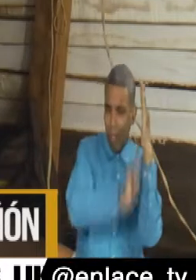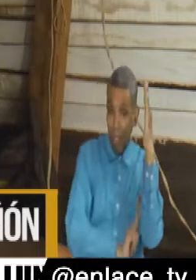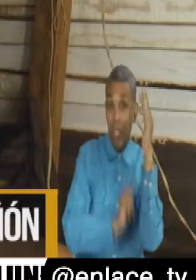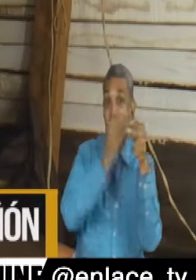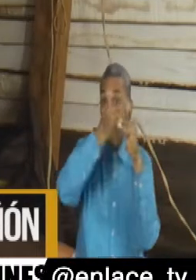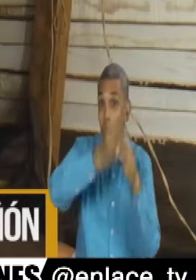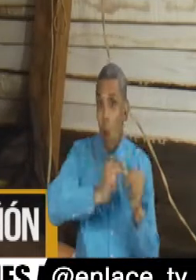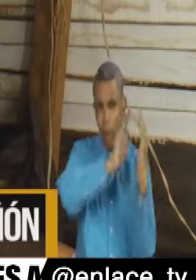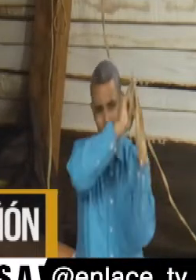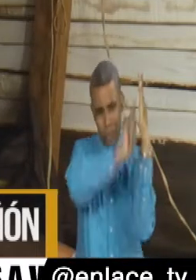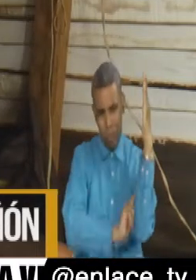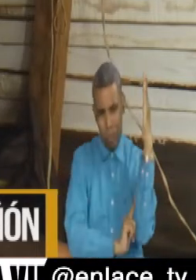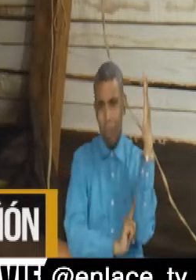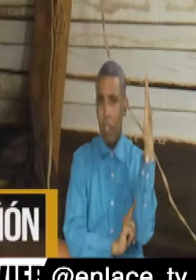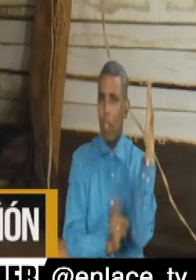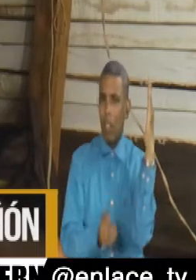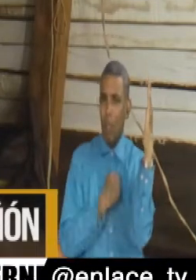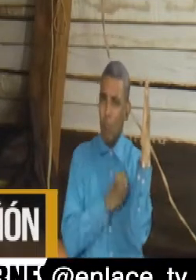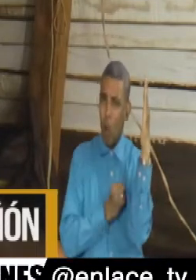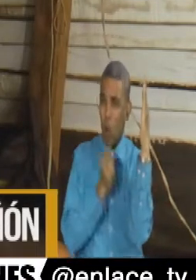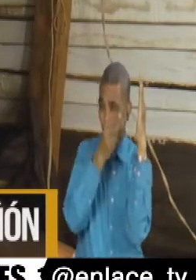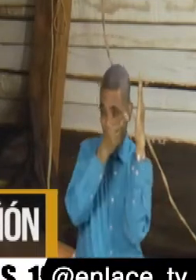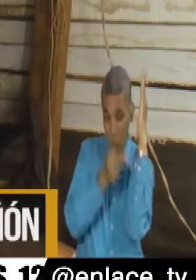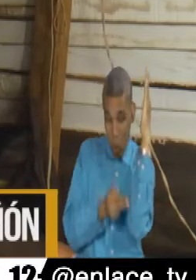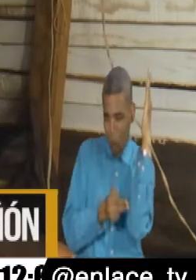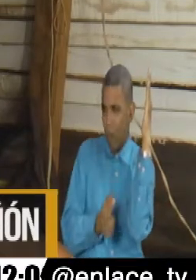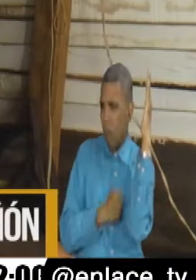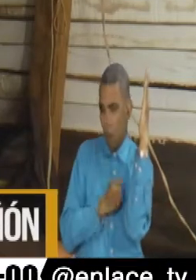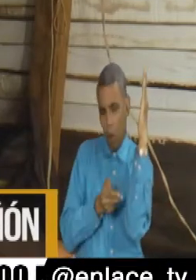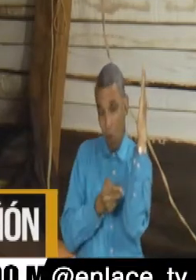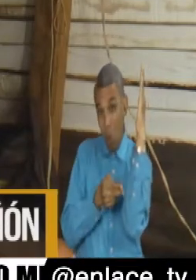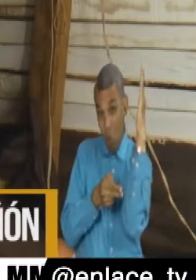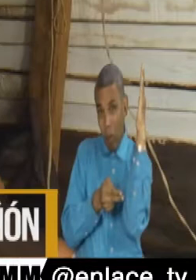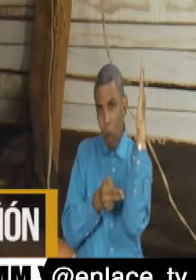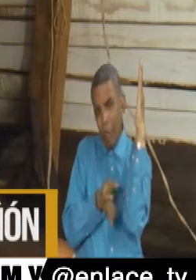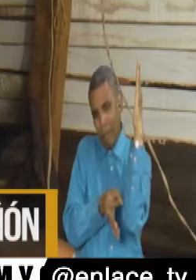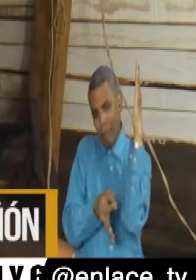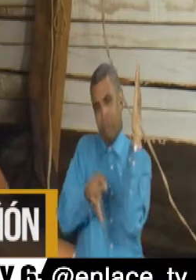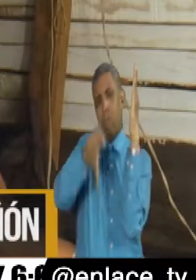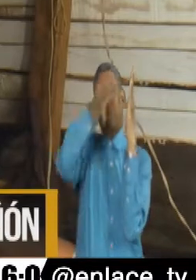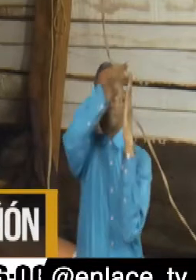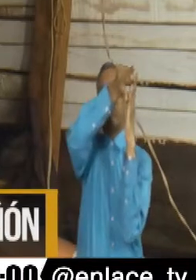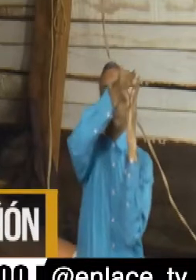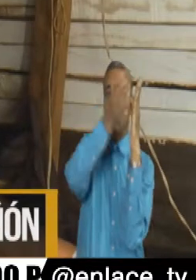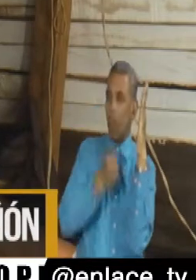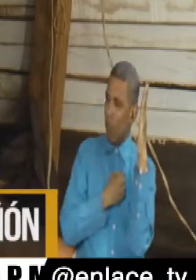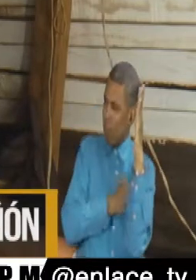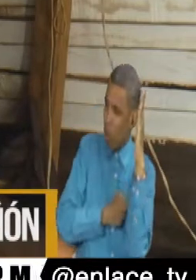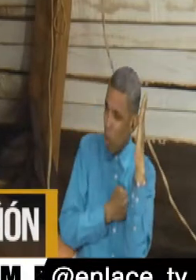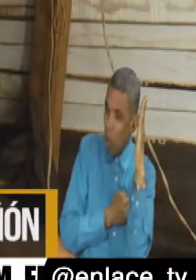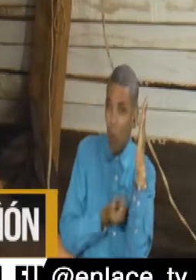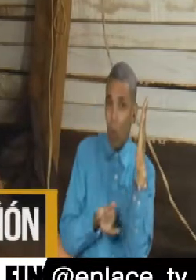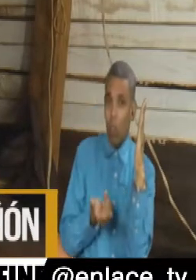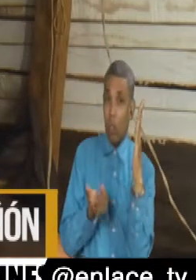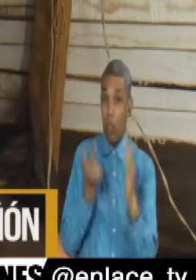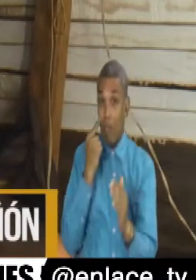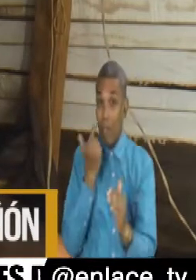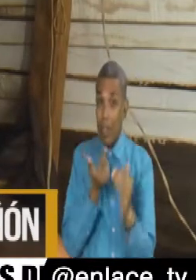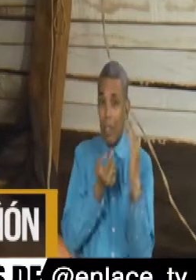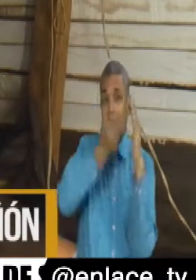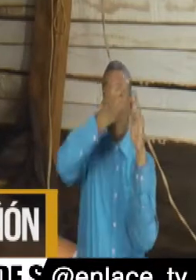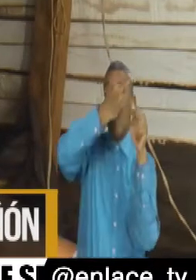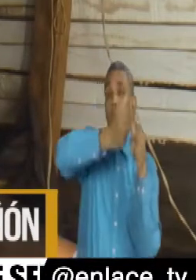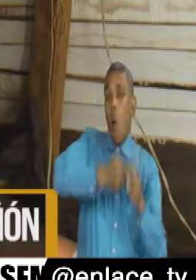una donante vivo, pero a ella no me le hacen los exámenes hasta que no paguen la segunda fase, que es la lista